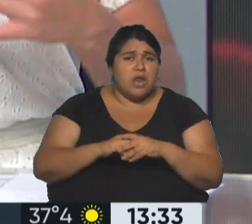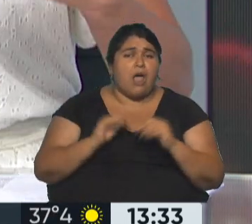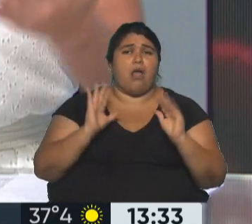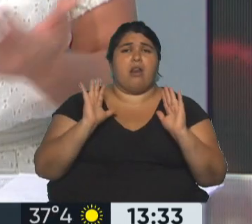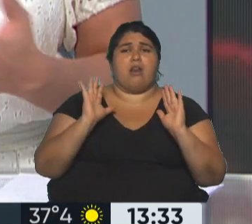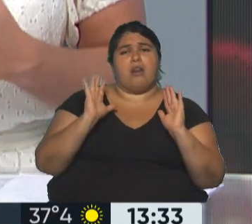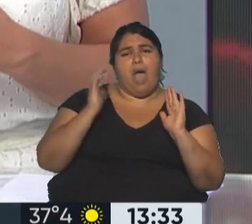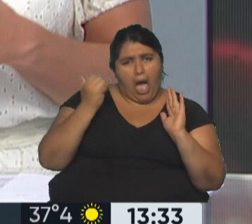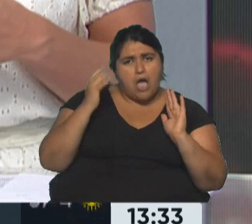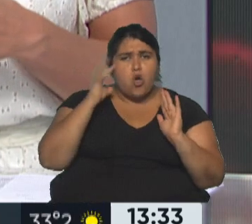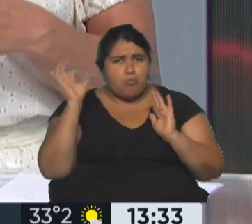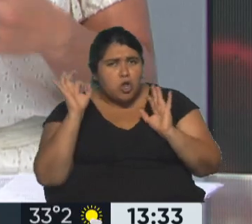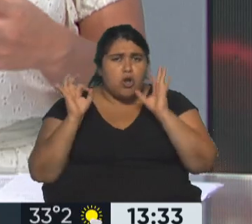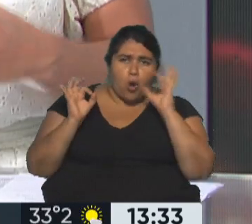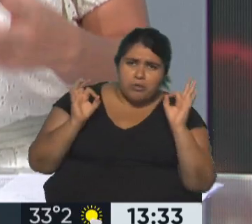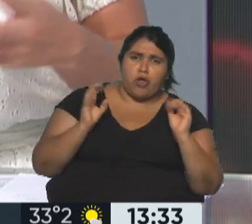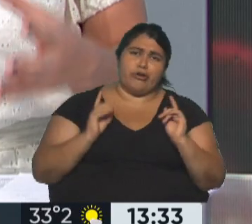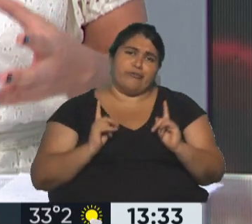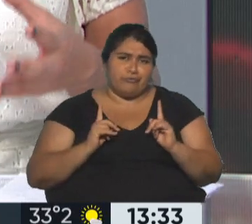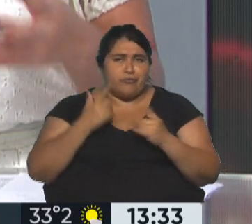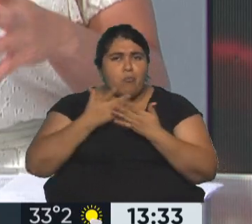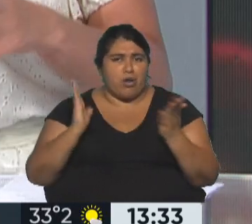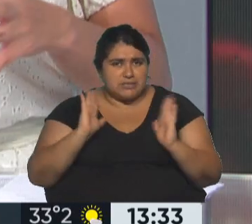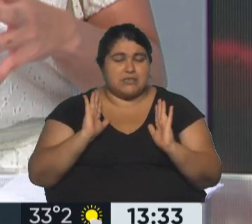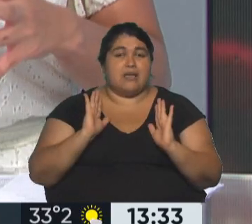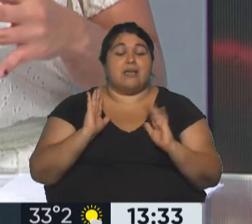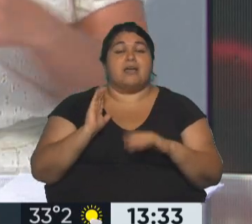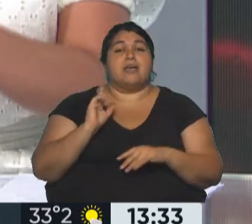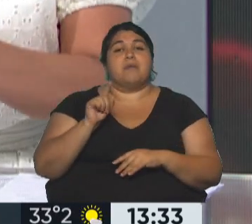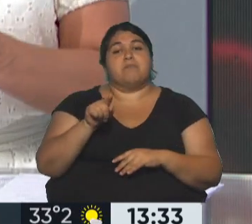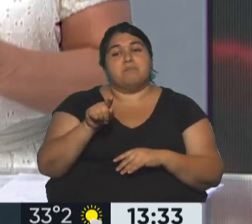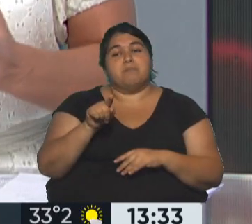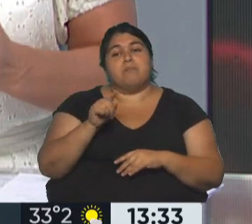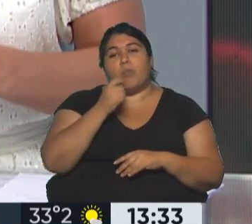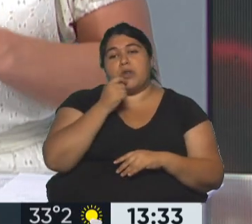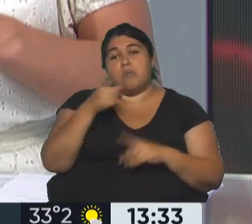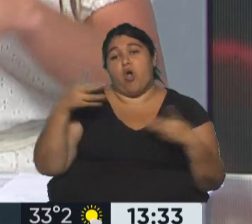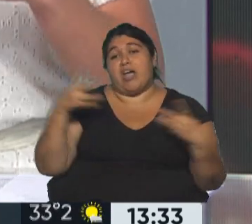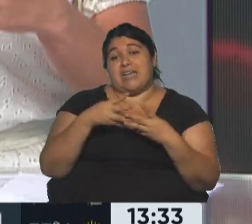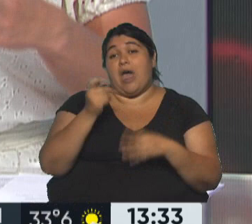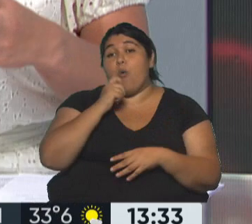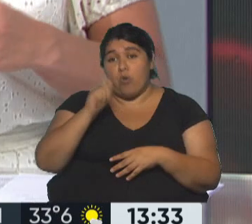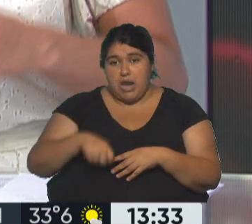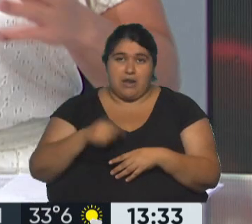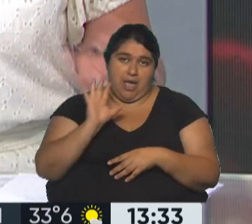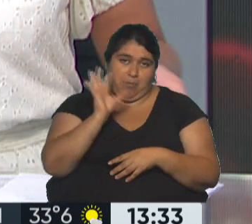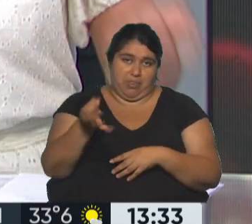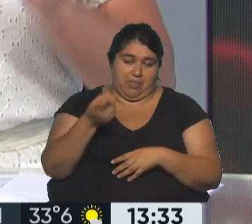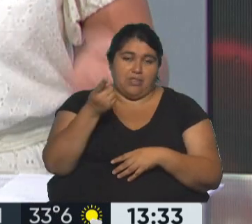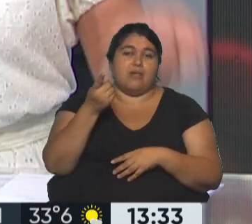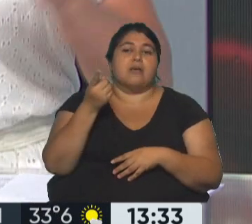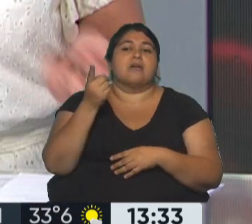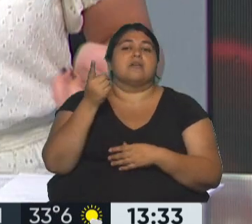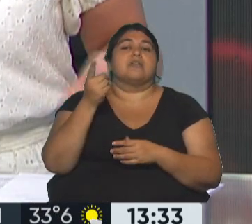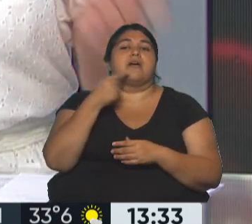de algunas posturas que siguen, por supuesto, siendo más occidentales, pero, por ejemplo, la guerra con Ucrania es un gran ejemplo de los